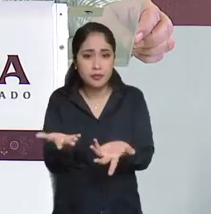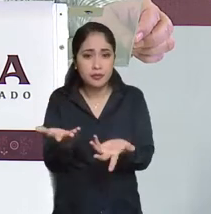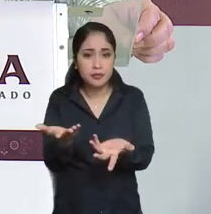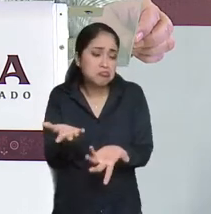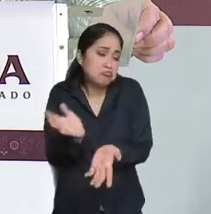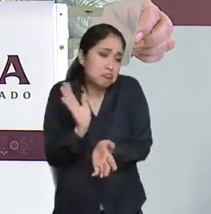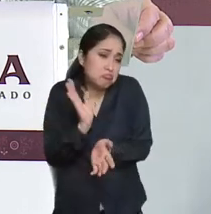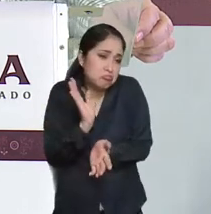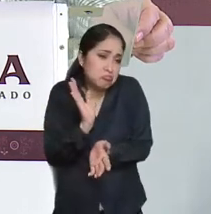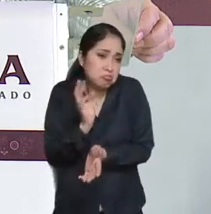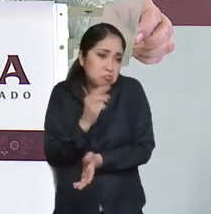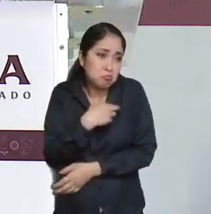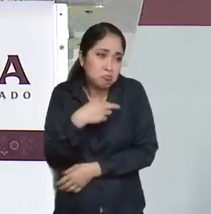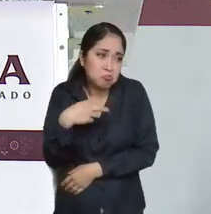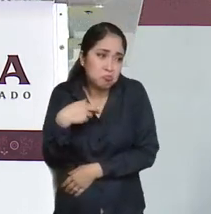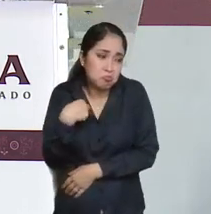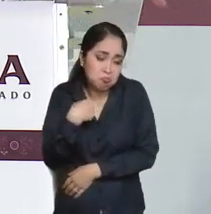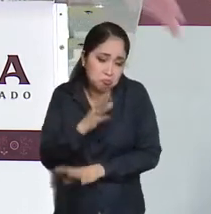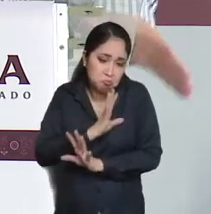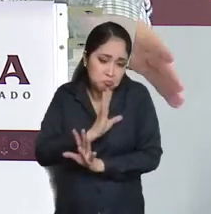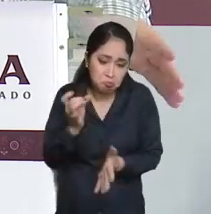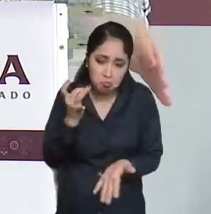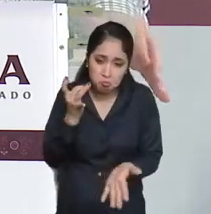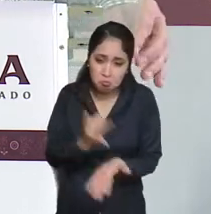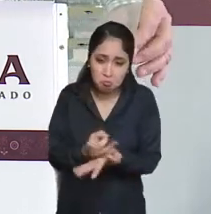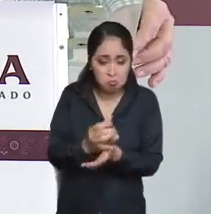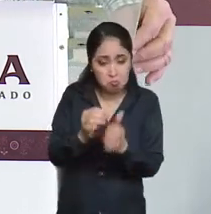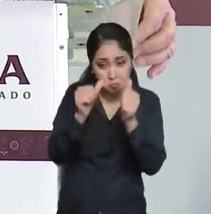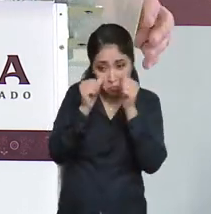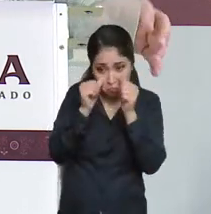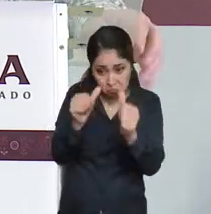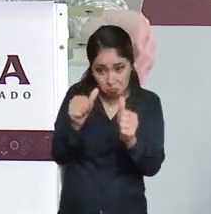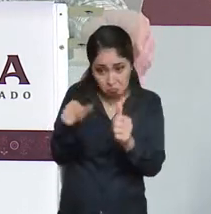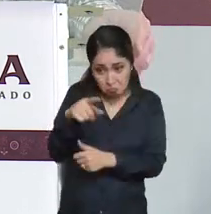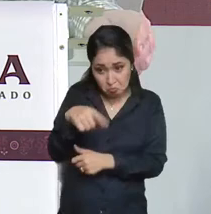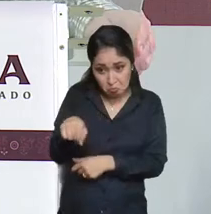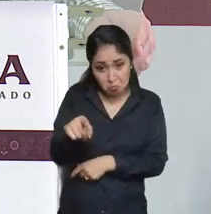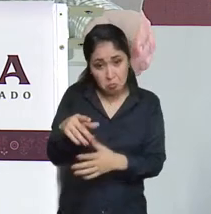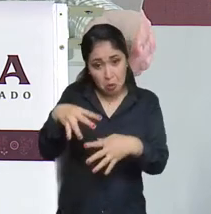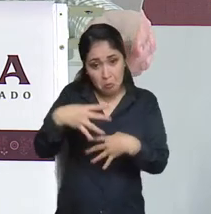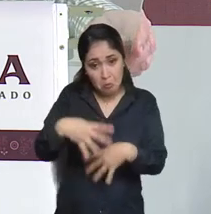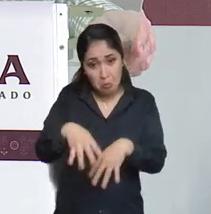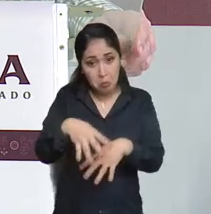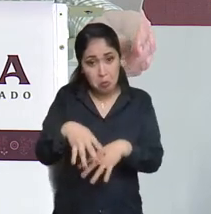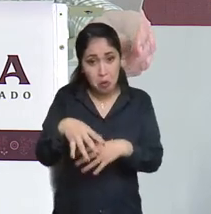Siempre vamos a estar muy atentos a dejar la libre manifestación de la gente.